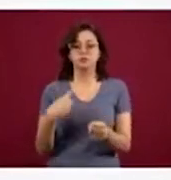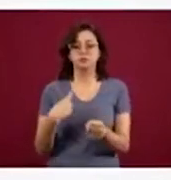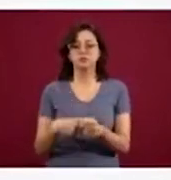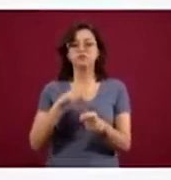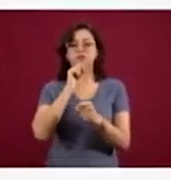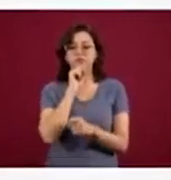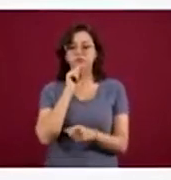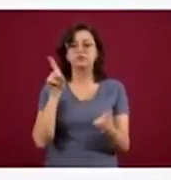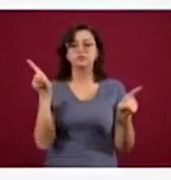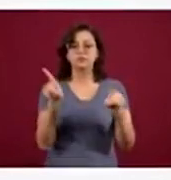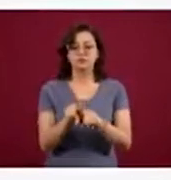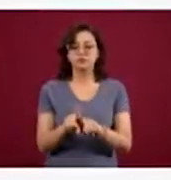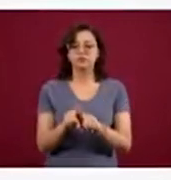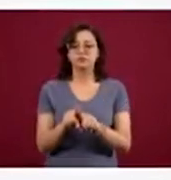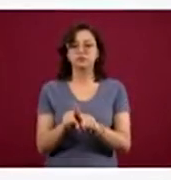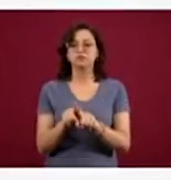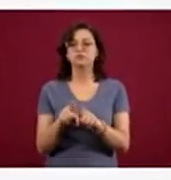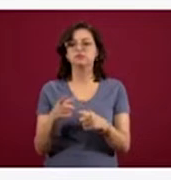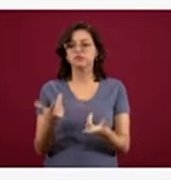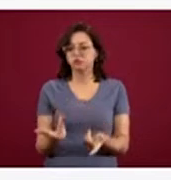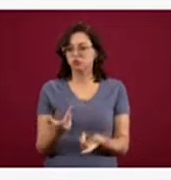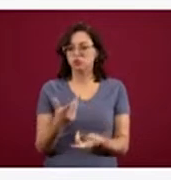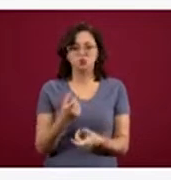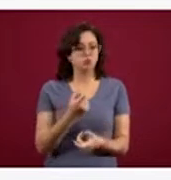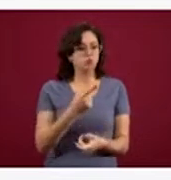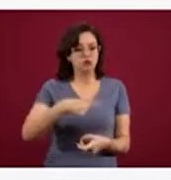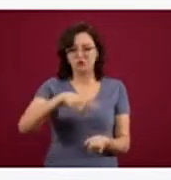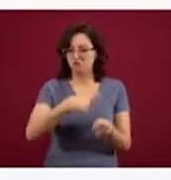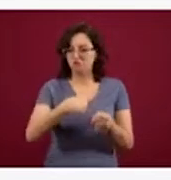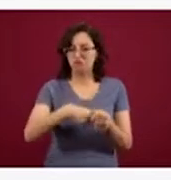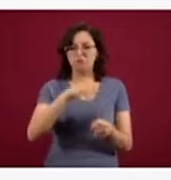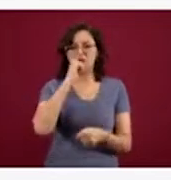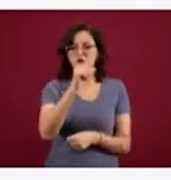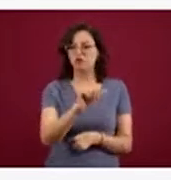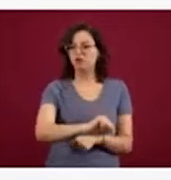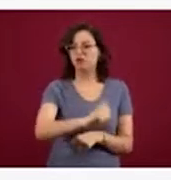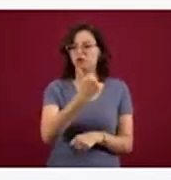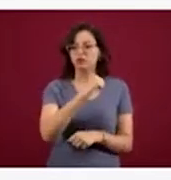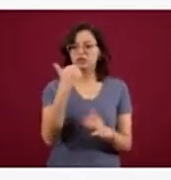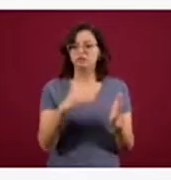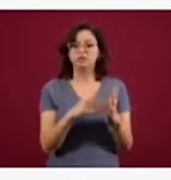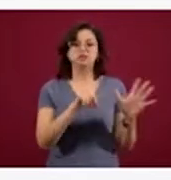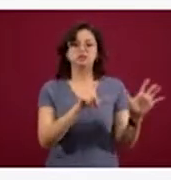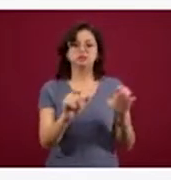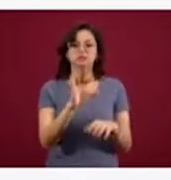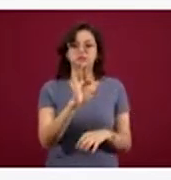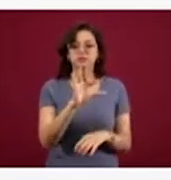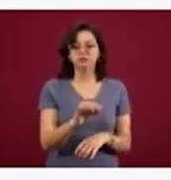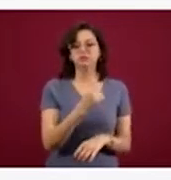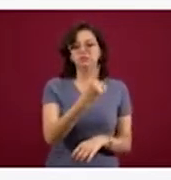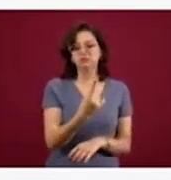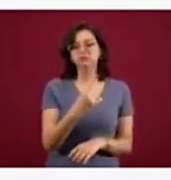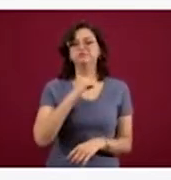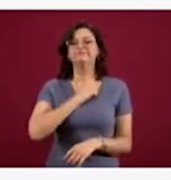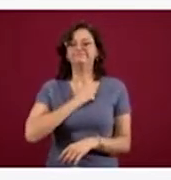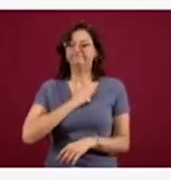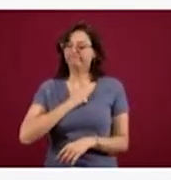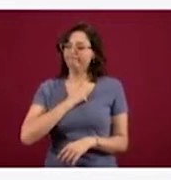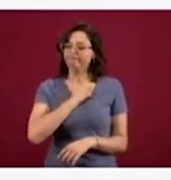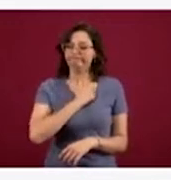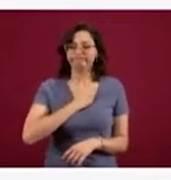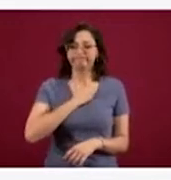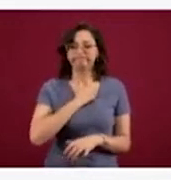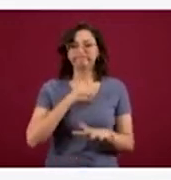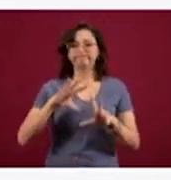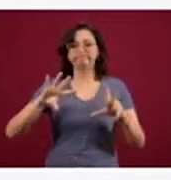también se han han dado resultados negativos a 11 mil 741 personas y lamentablemente se suman para